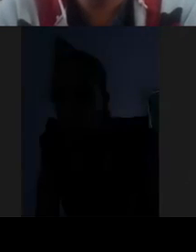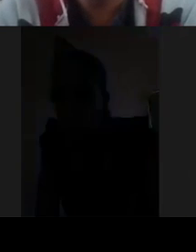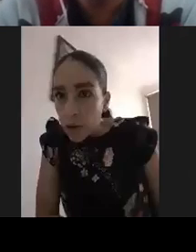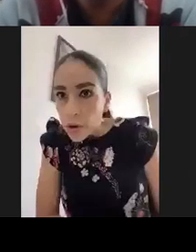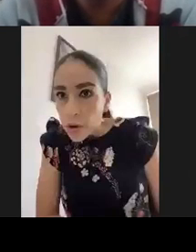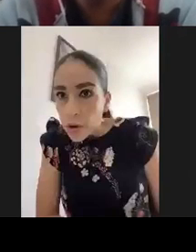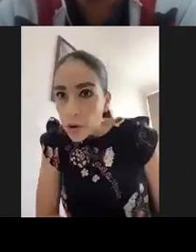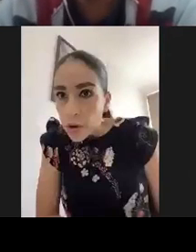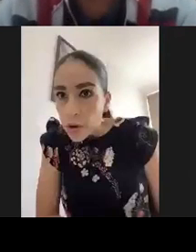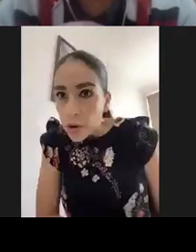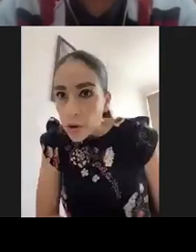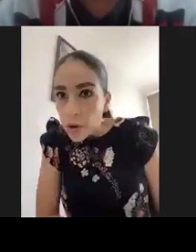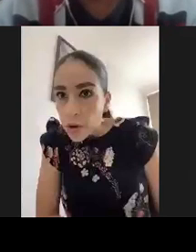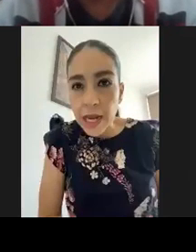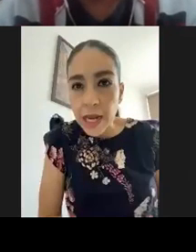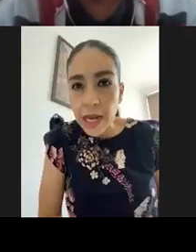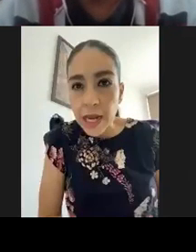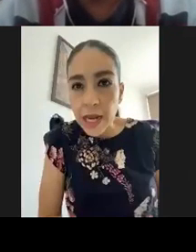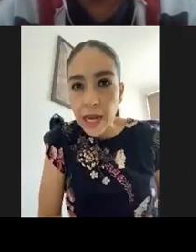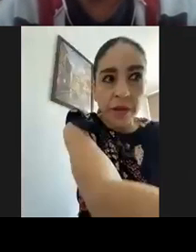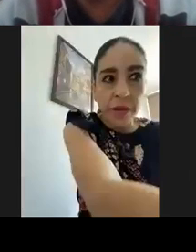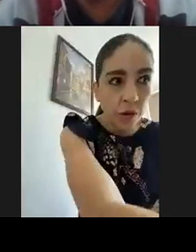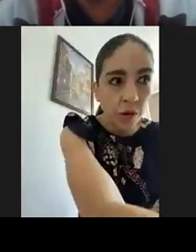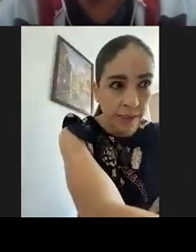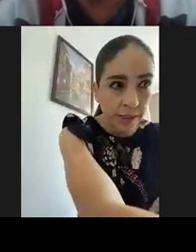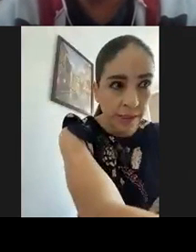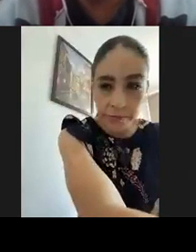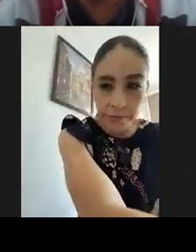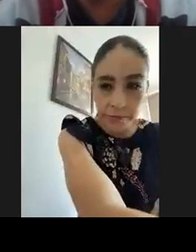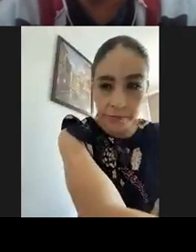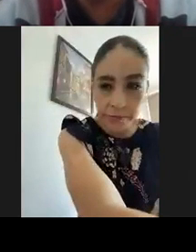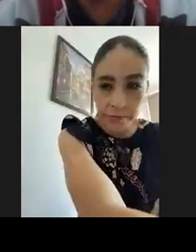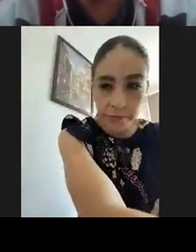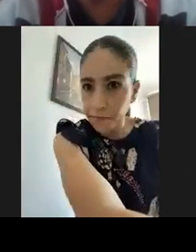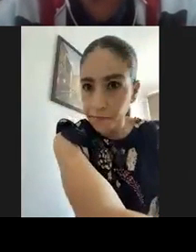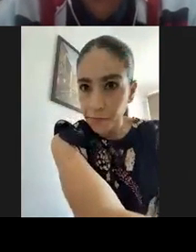Y luego seguimos con el doctor Héctor Medina Robles.